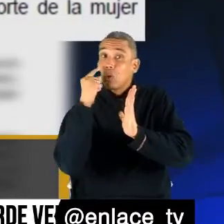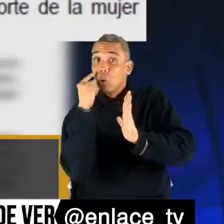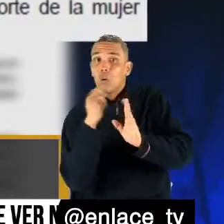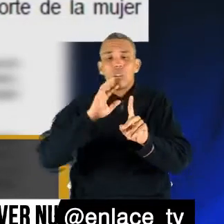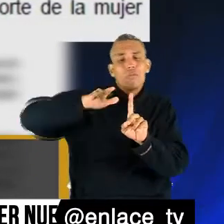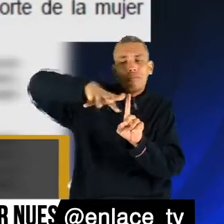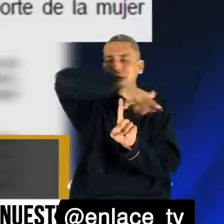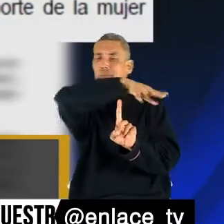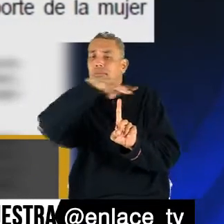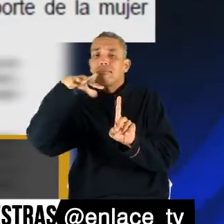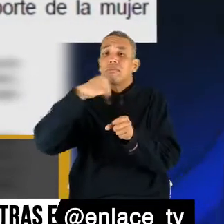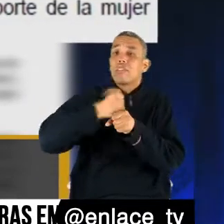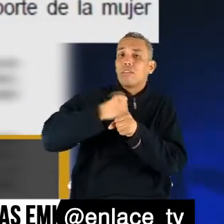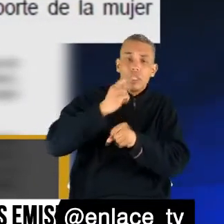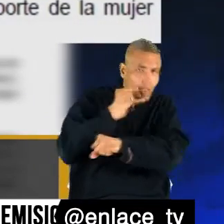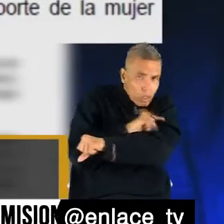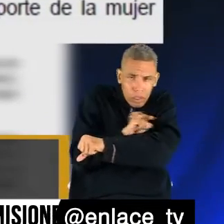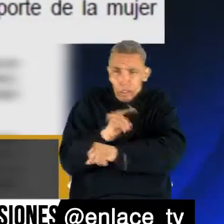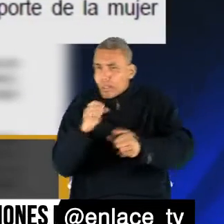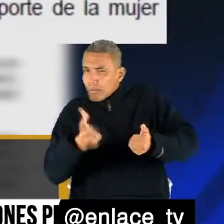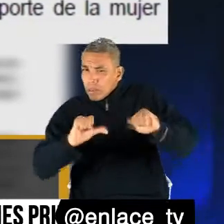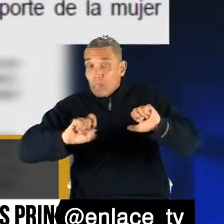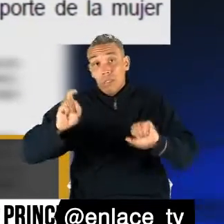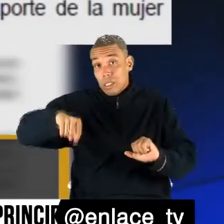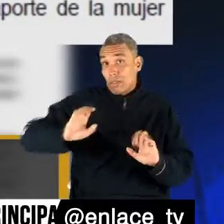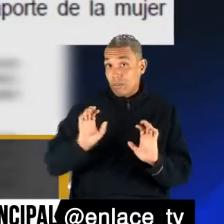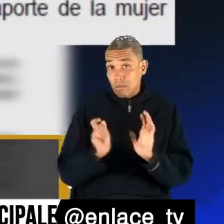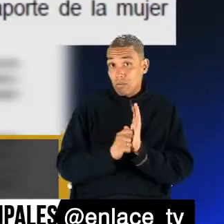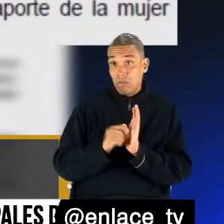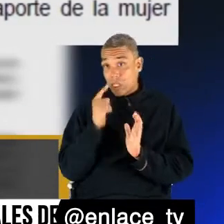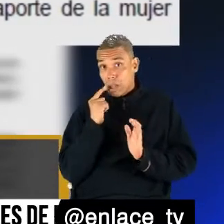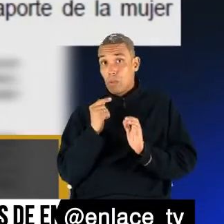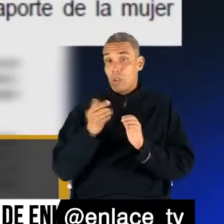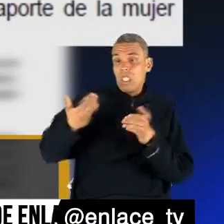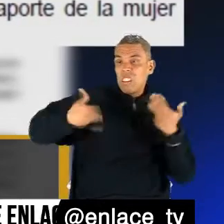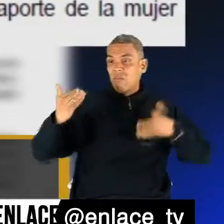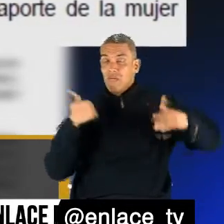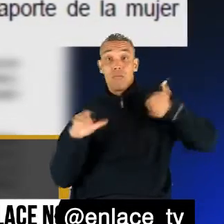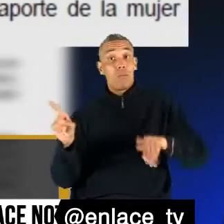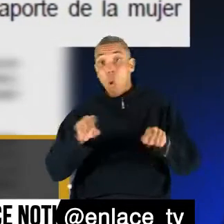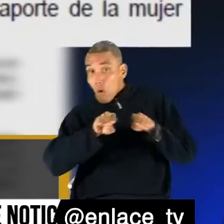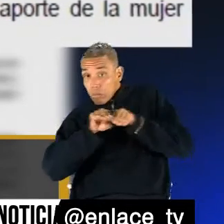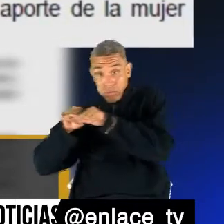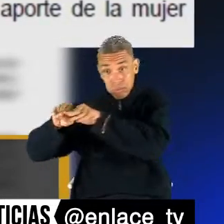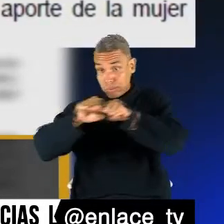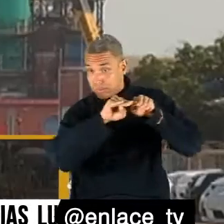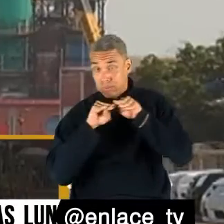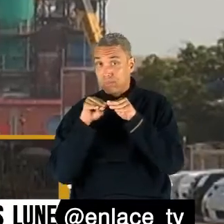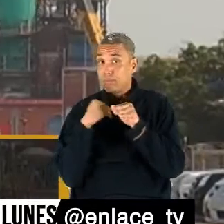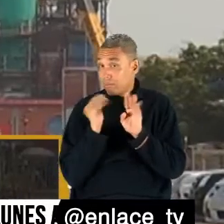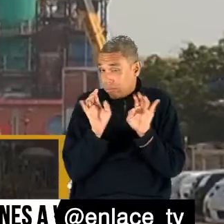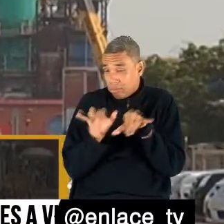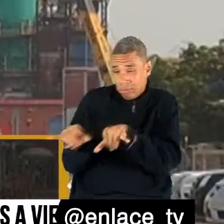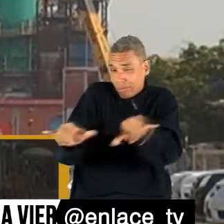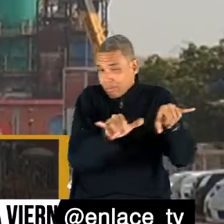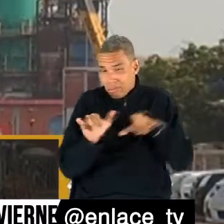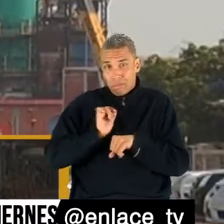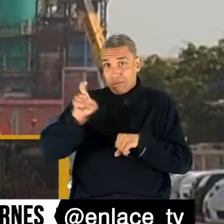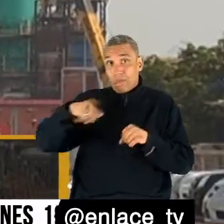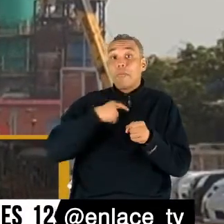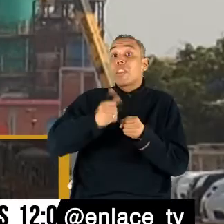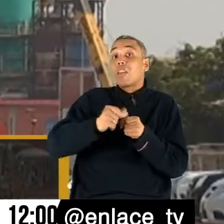de los derechos humanos de todas las personas, sin exclusiones ni discriminaciones. El comunicado finaliza expresando que es fundamental